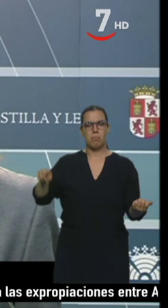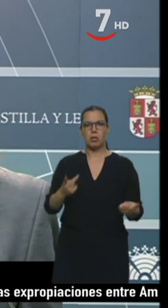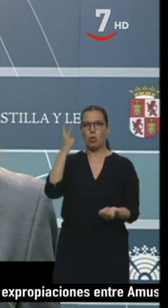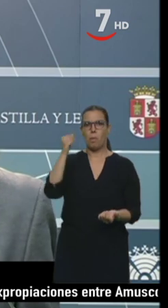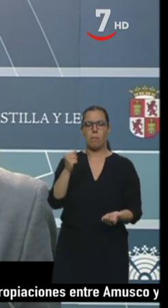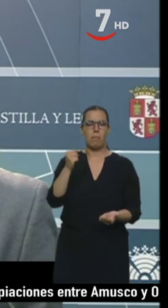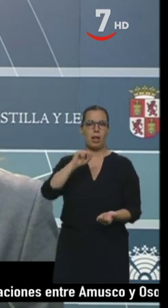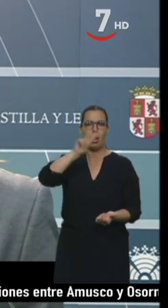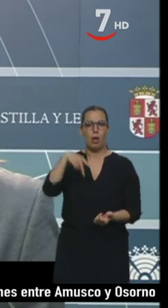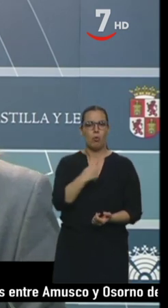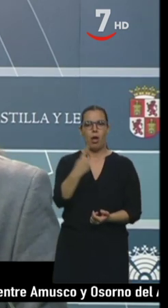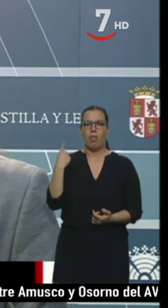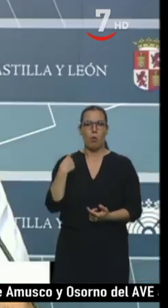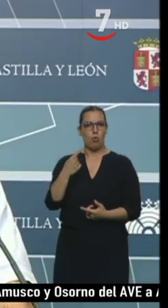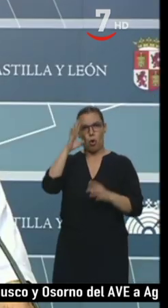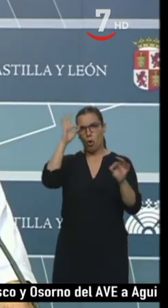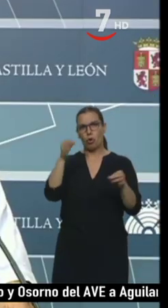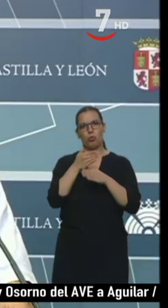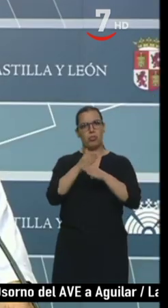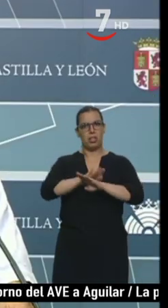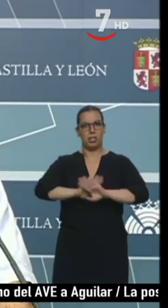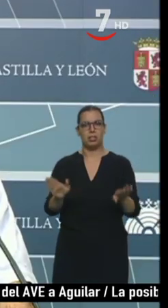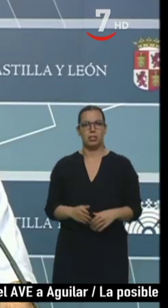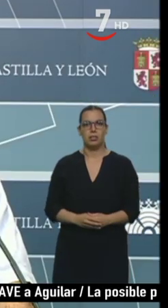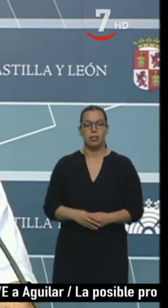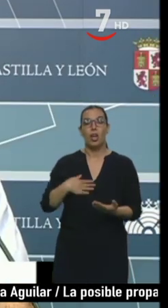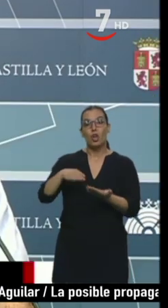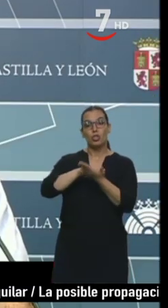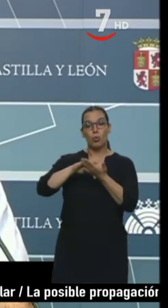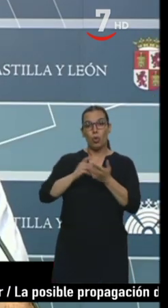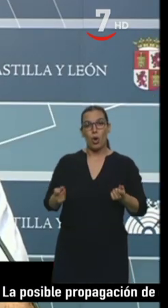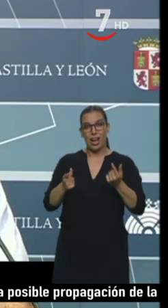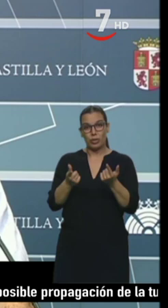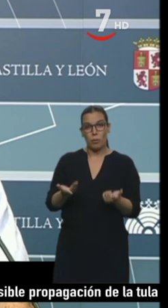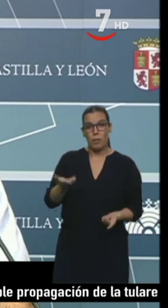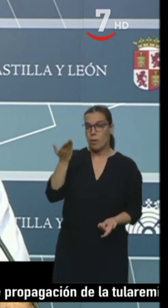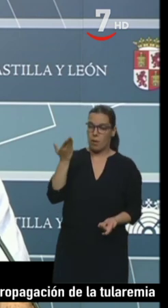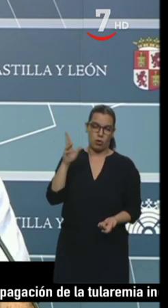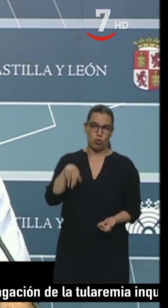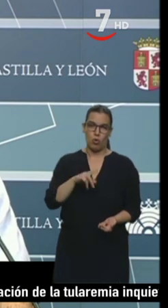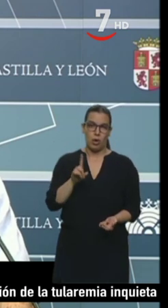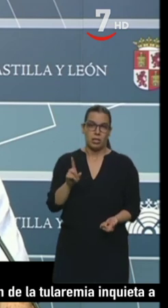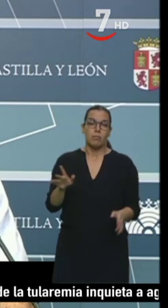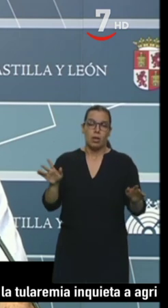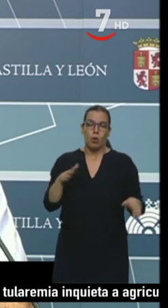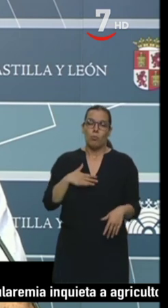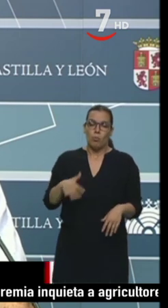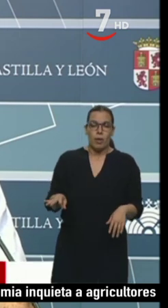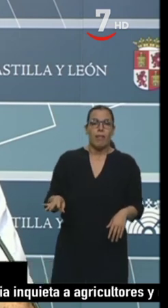poder ejercer una actividad política. Yo creo que la solución no pasa por incrementar el gasto, pero igual sí que pasa